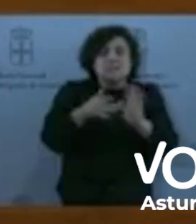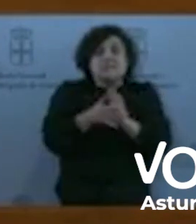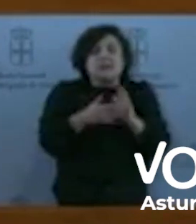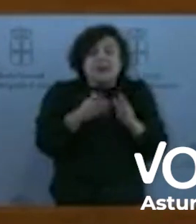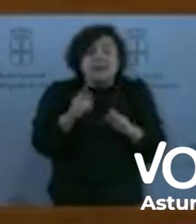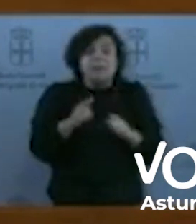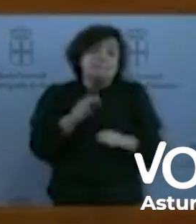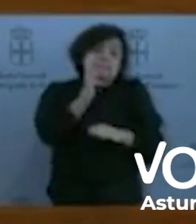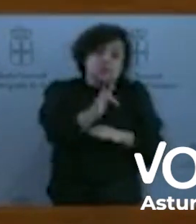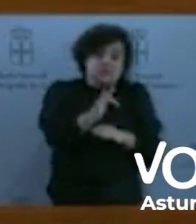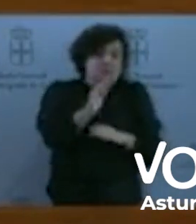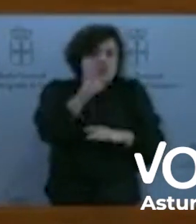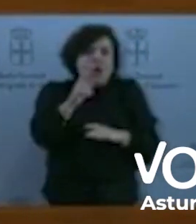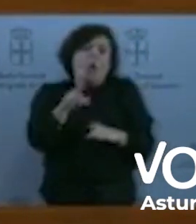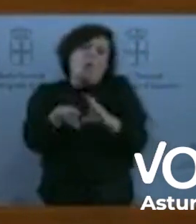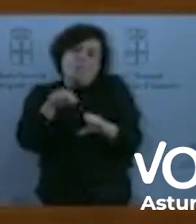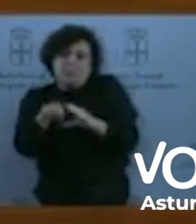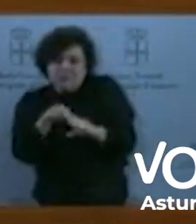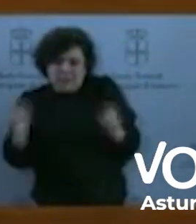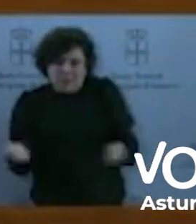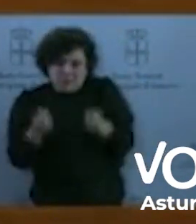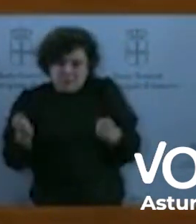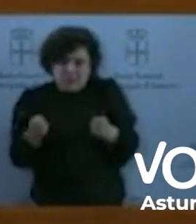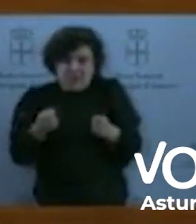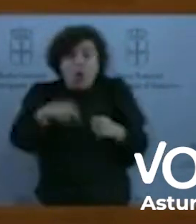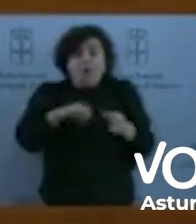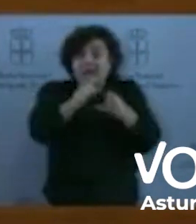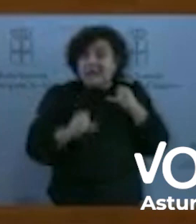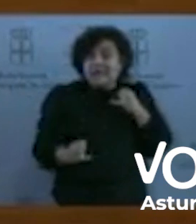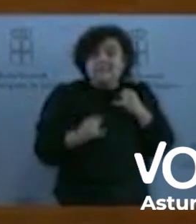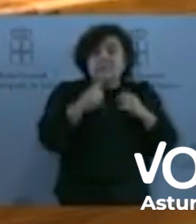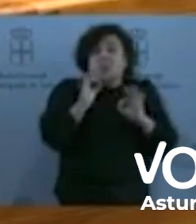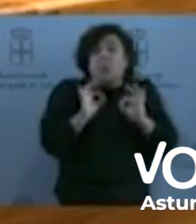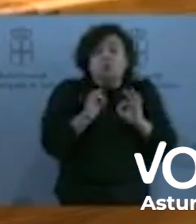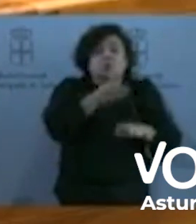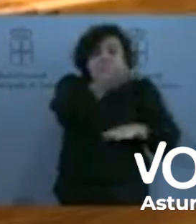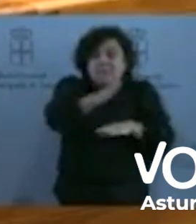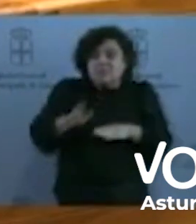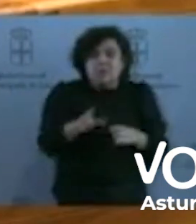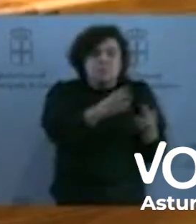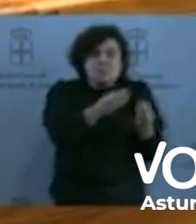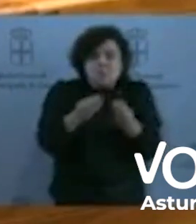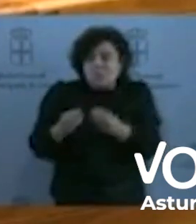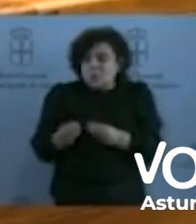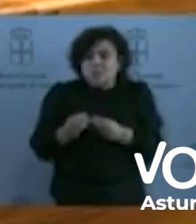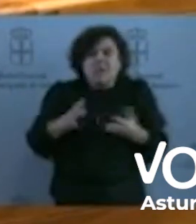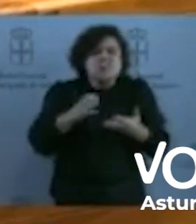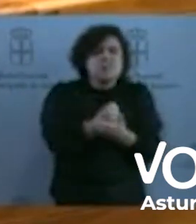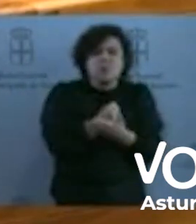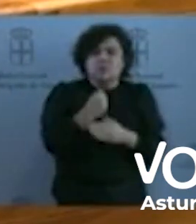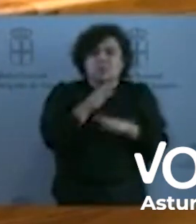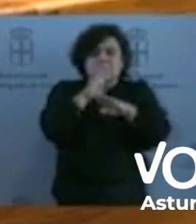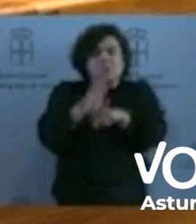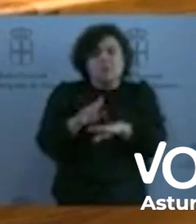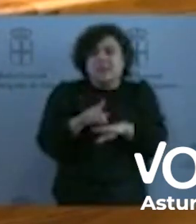ciudadanos han fallecido y muchos han sufrido la enfermedad y la pérdida de los más queridos. Todos nosotros estamos con ellos y lamentamos su pérdida y su sufrimiento, como